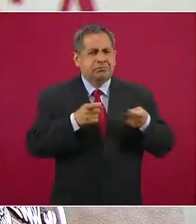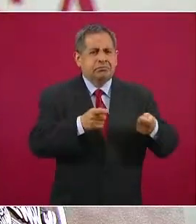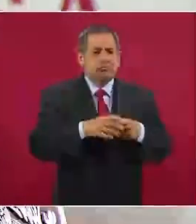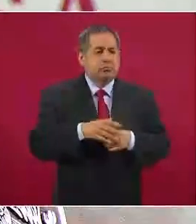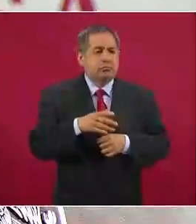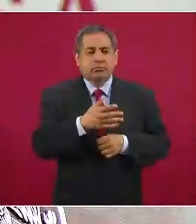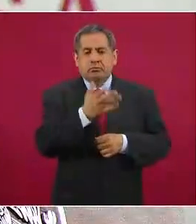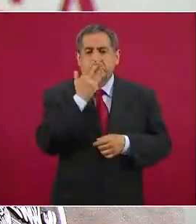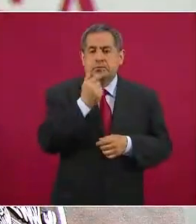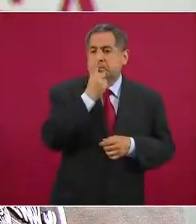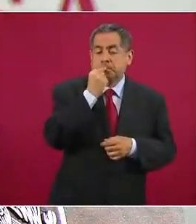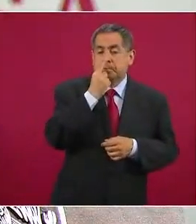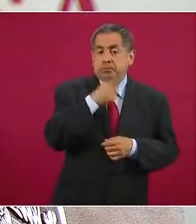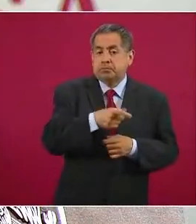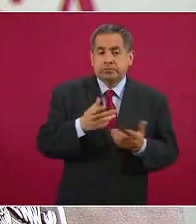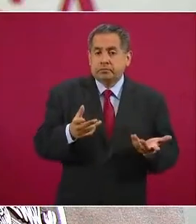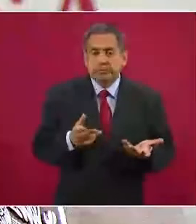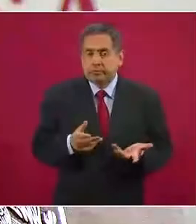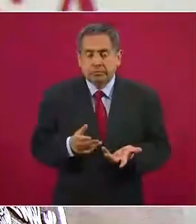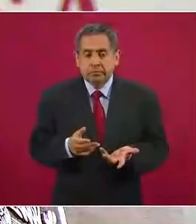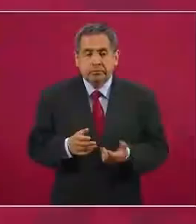policías de